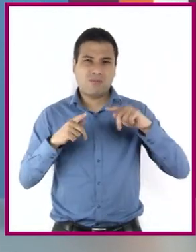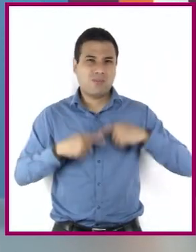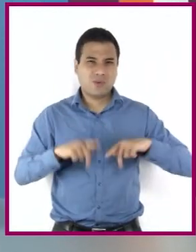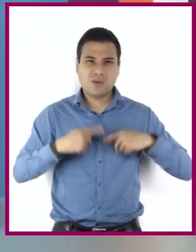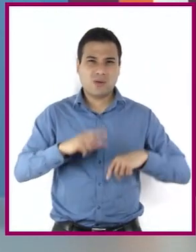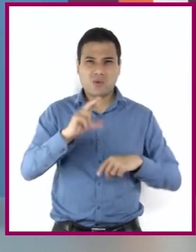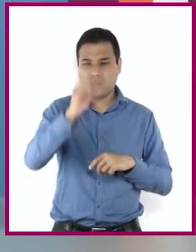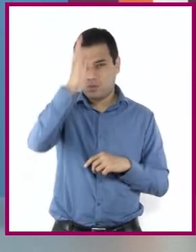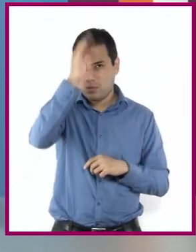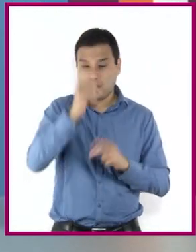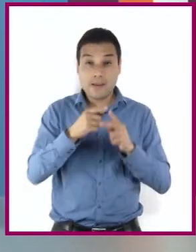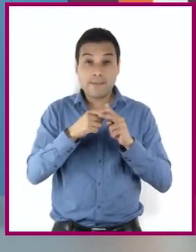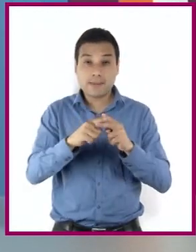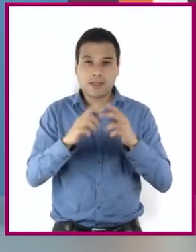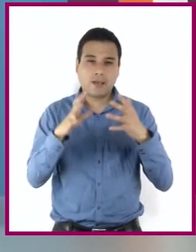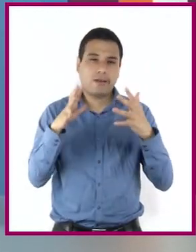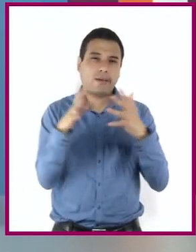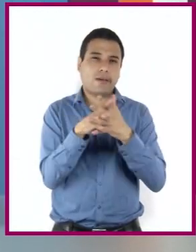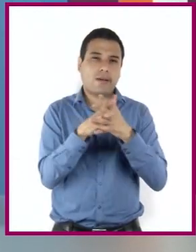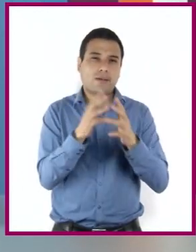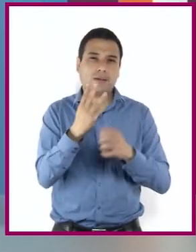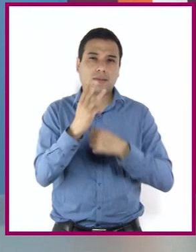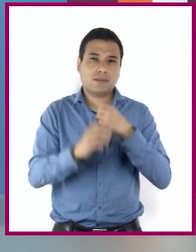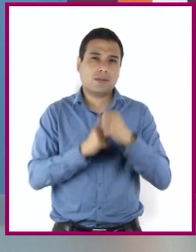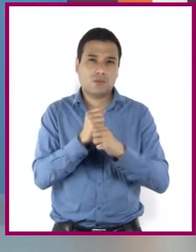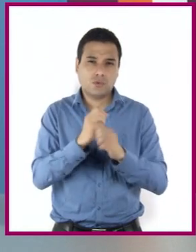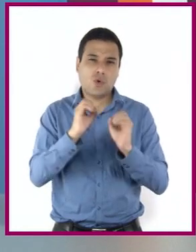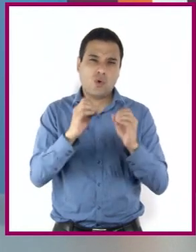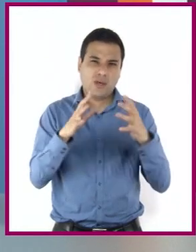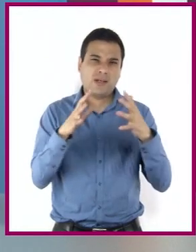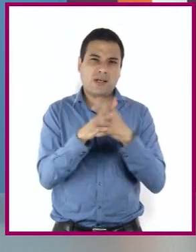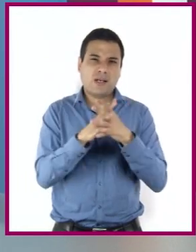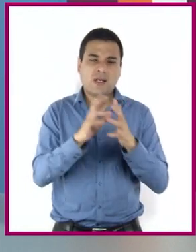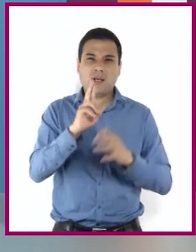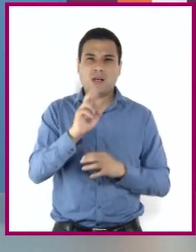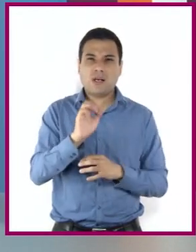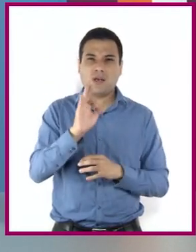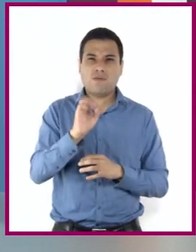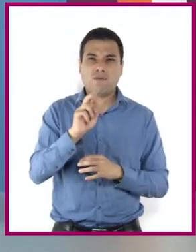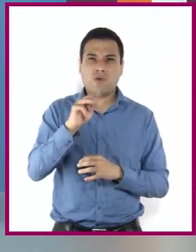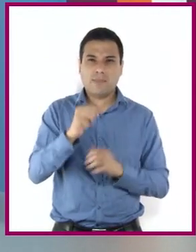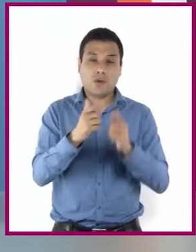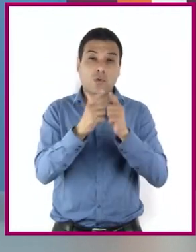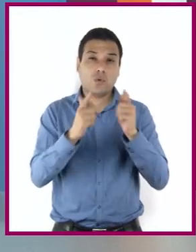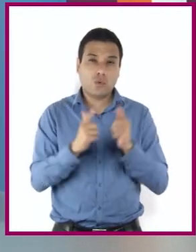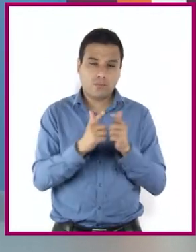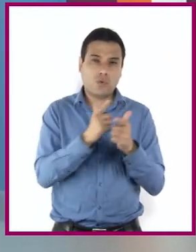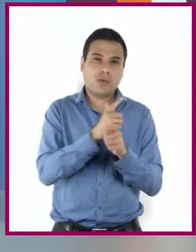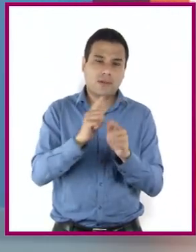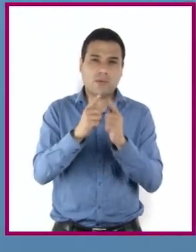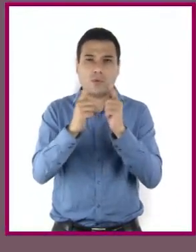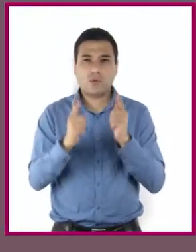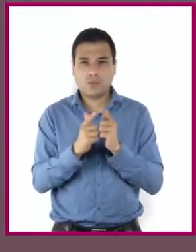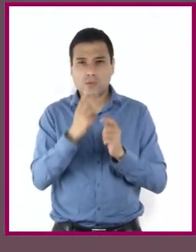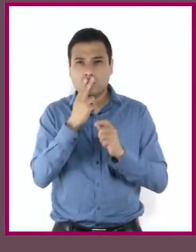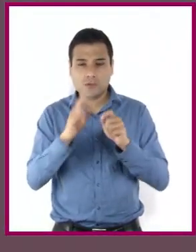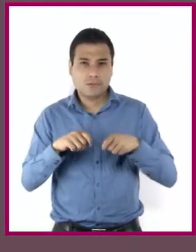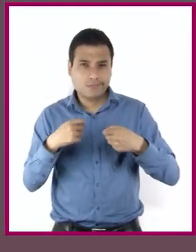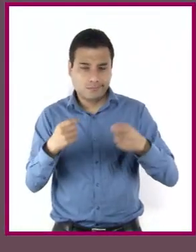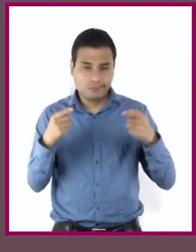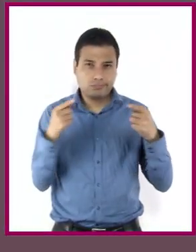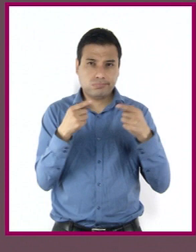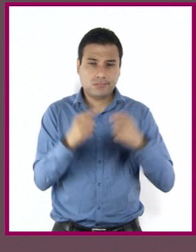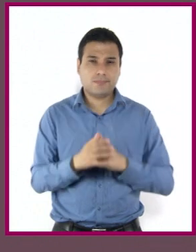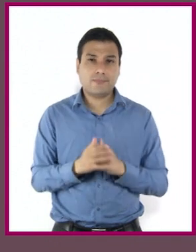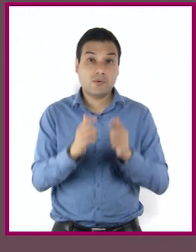civil conocida como Guerra de 3 años o Guerra de Reforma, en la que se enfrentaron liberales contra conservadores.